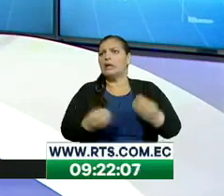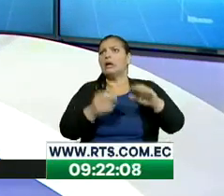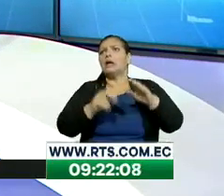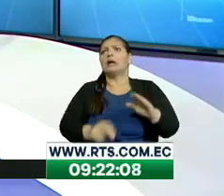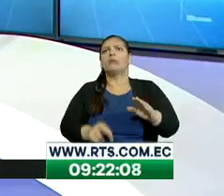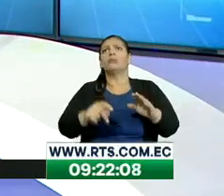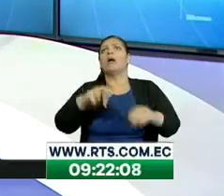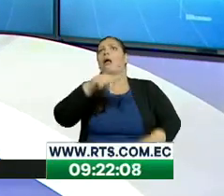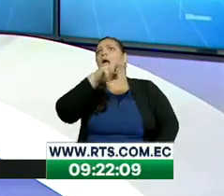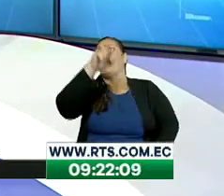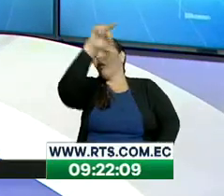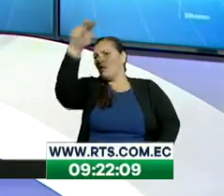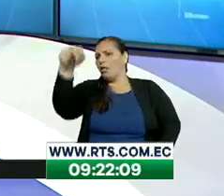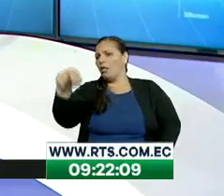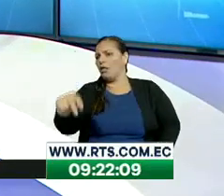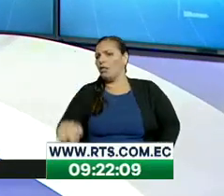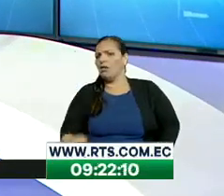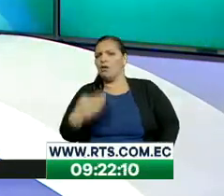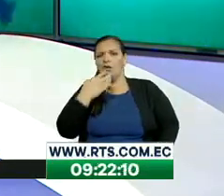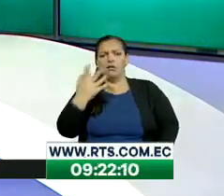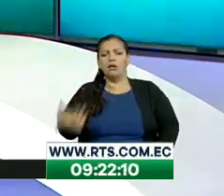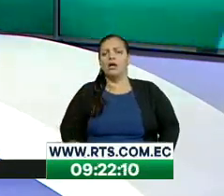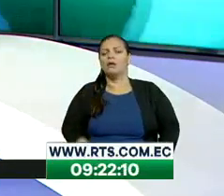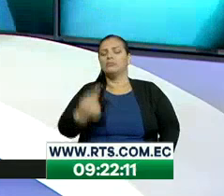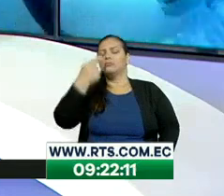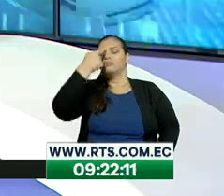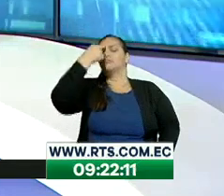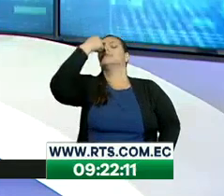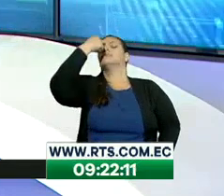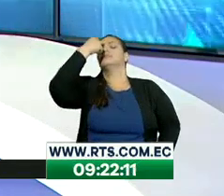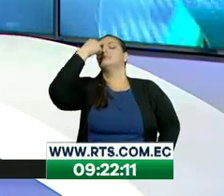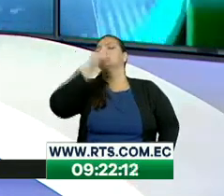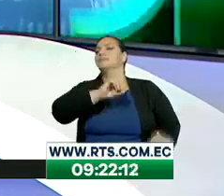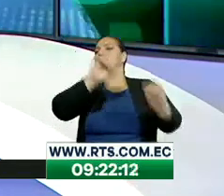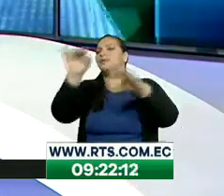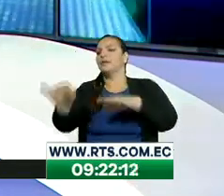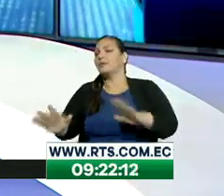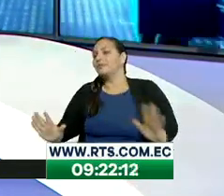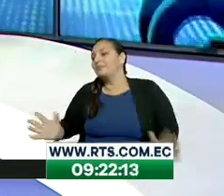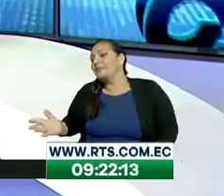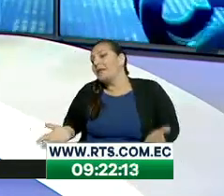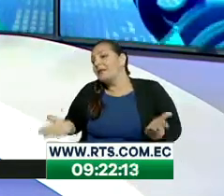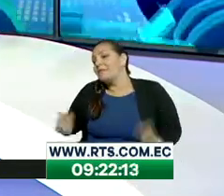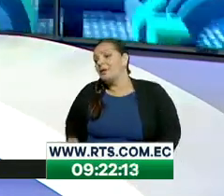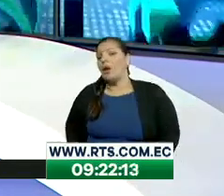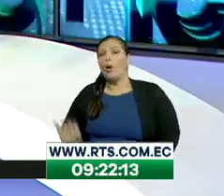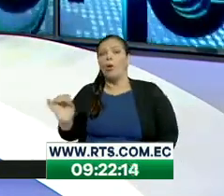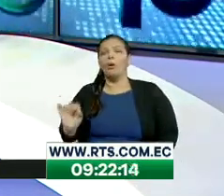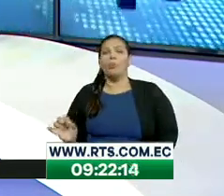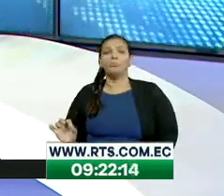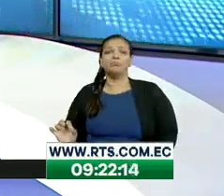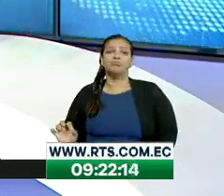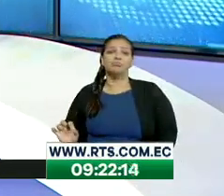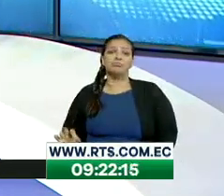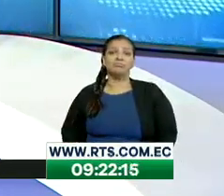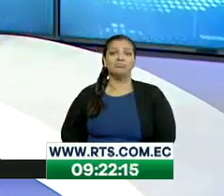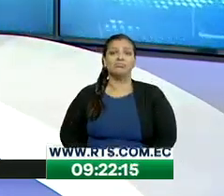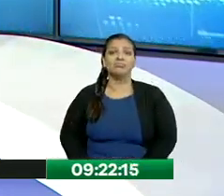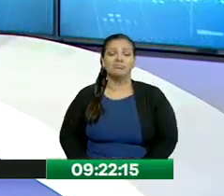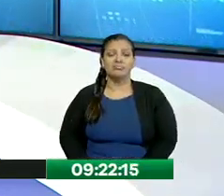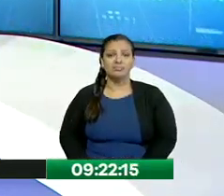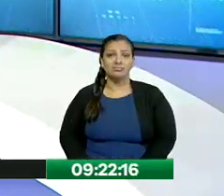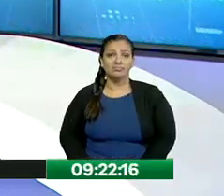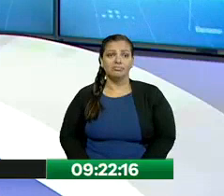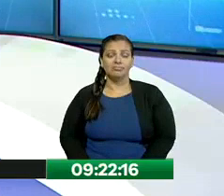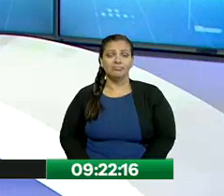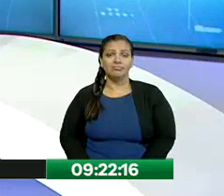pasa es que no, hay gente que no las entiende. De pronto son de ese tipo de técnicas que están. Por eso es que